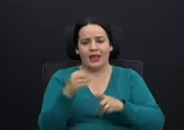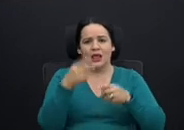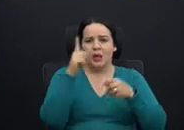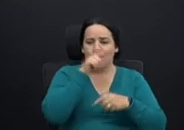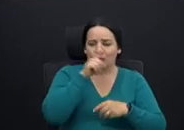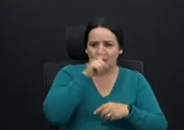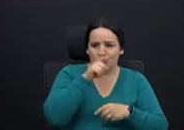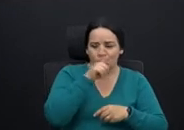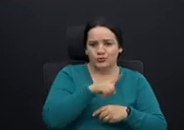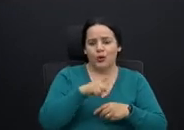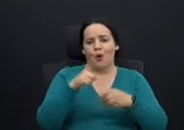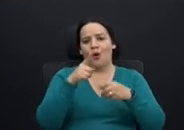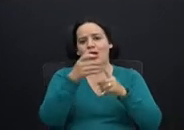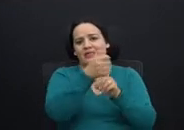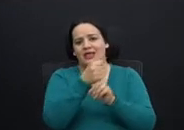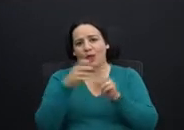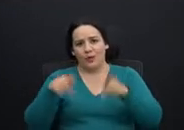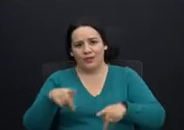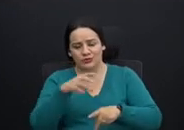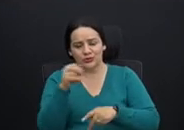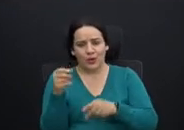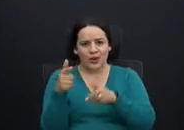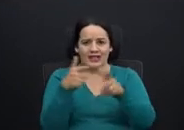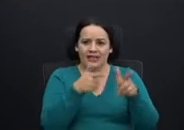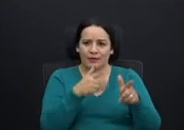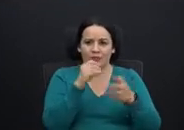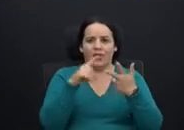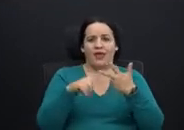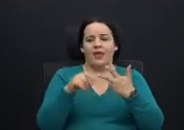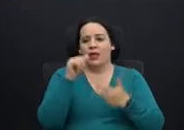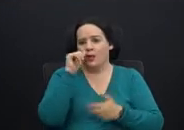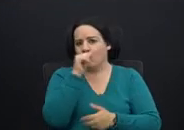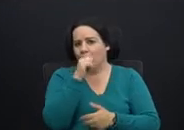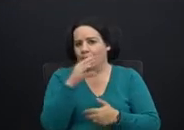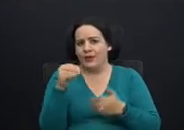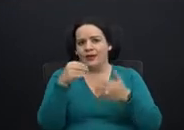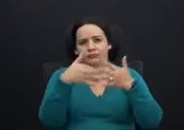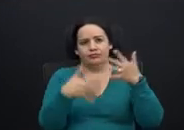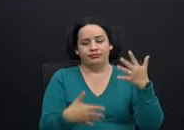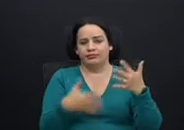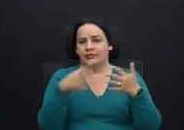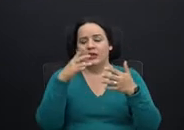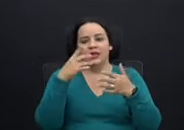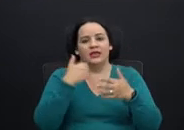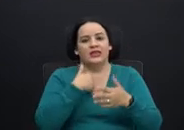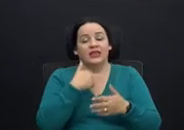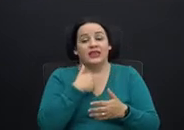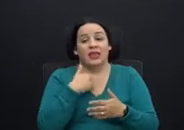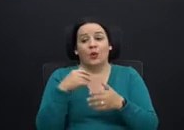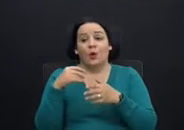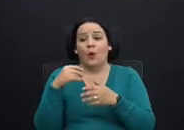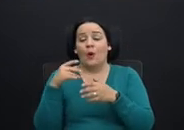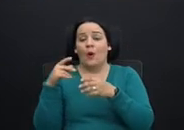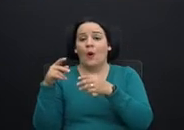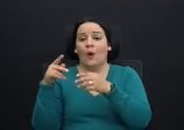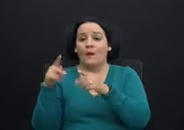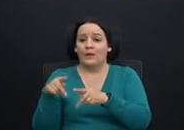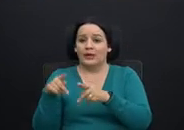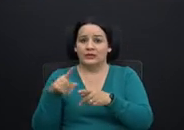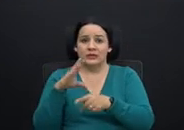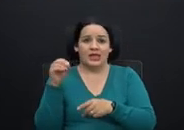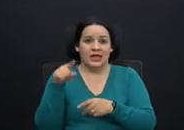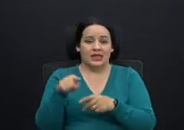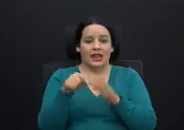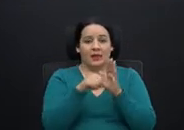hay problemas económicos. Bueno, yo tengo registros que están en la página del Colegio de Geología que habla de